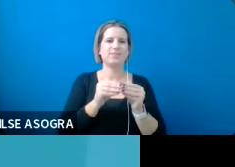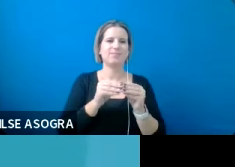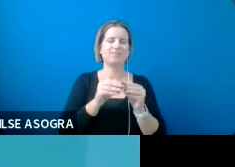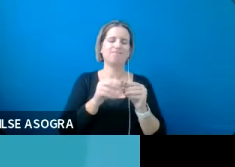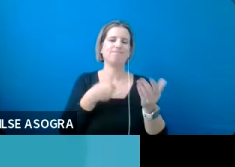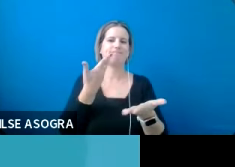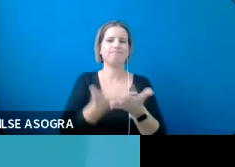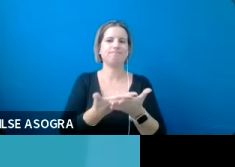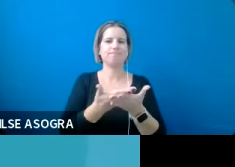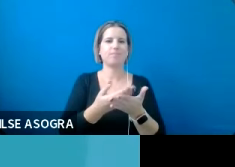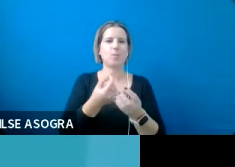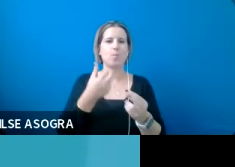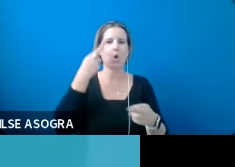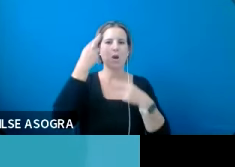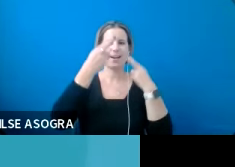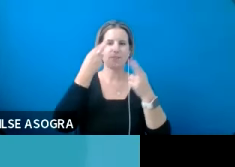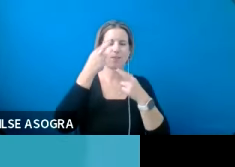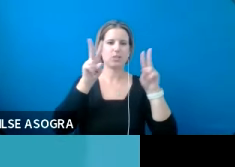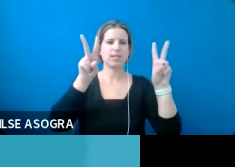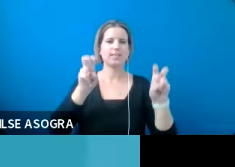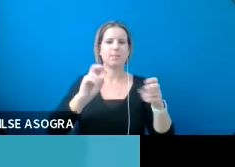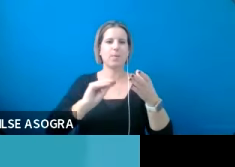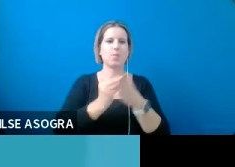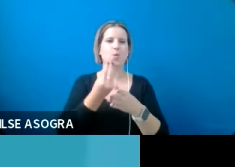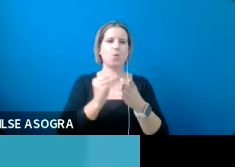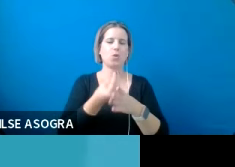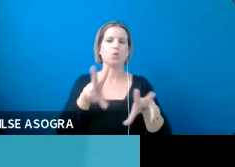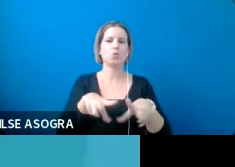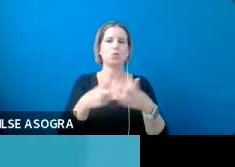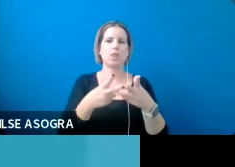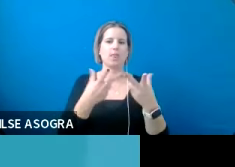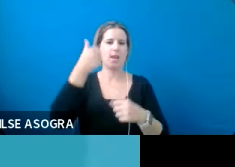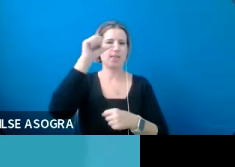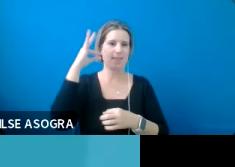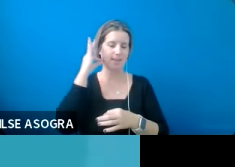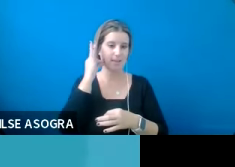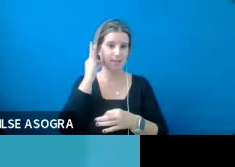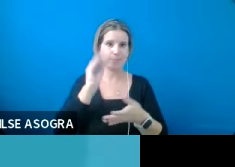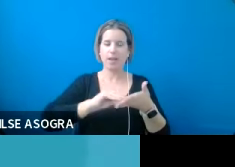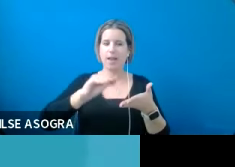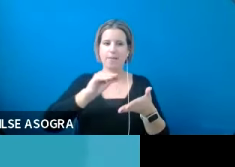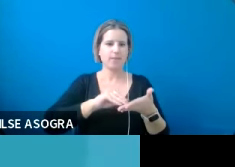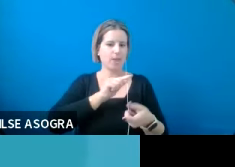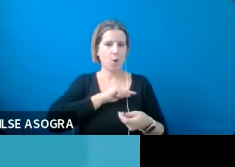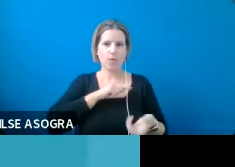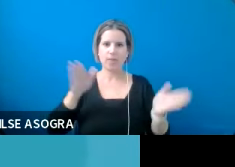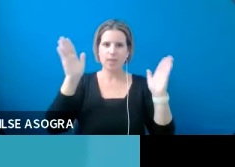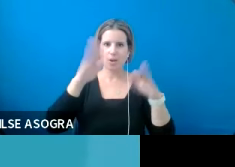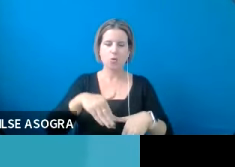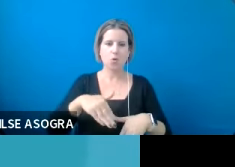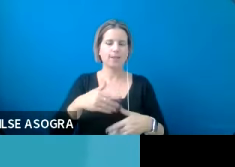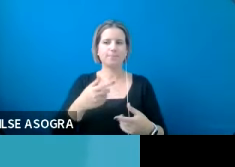el reflexionar sobre la producción social del género hay veces que no somos tan conscientes de la importancia que